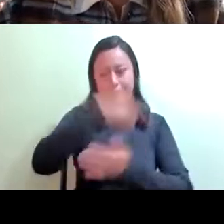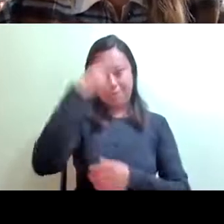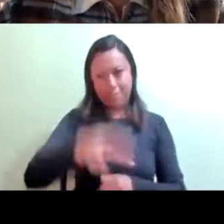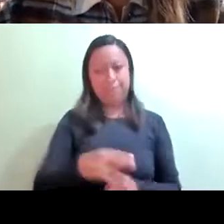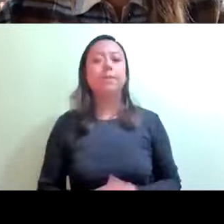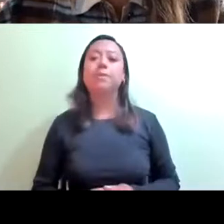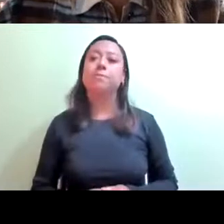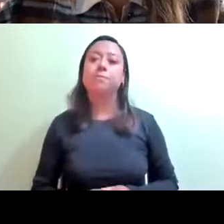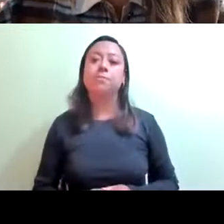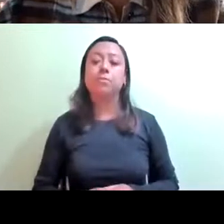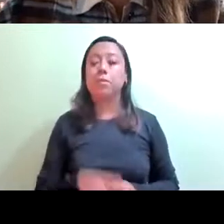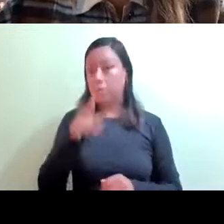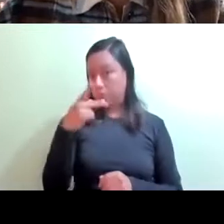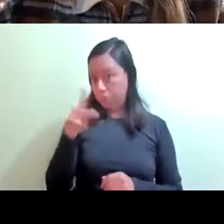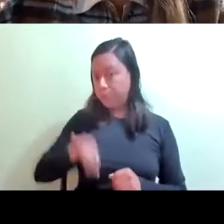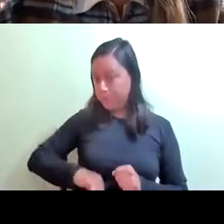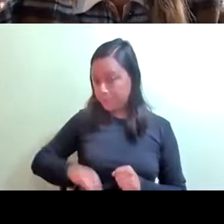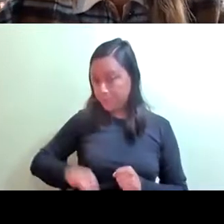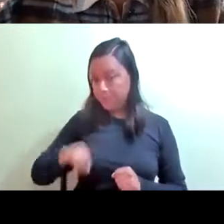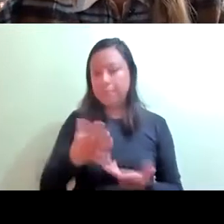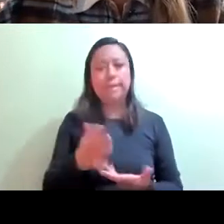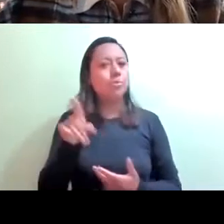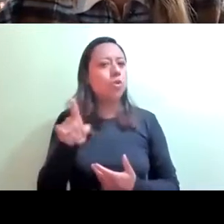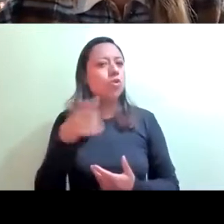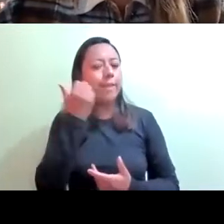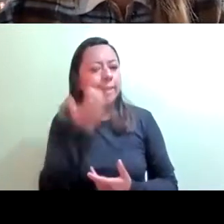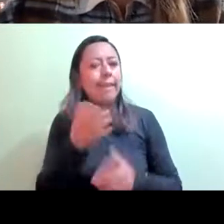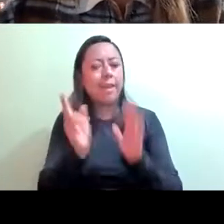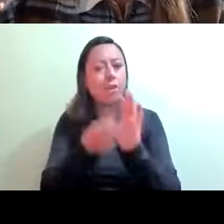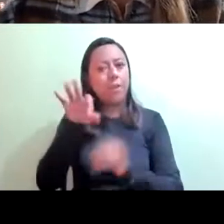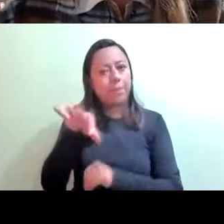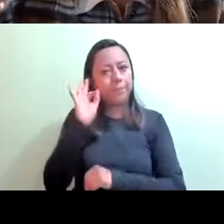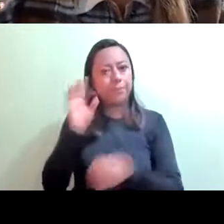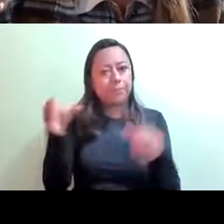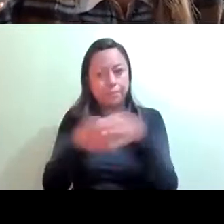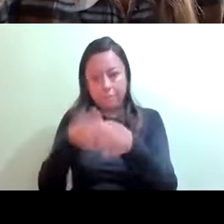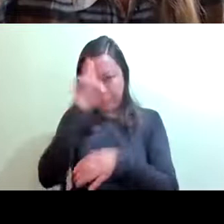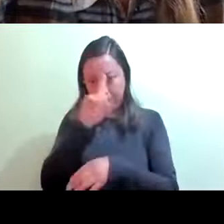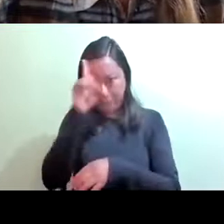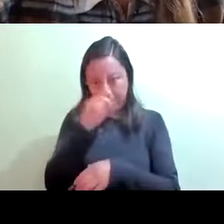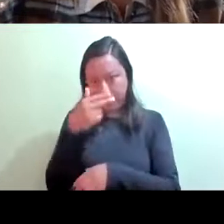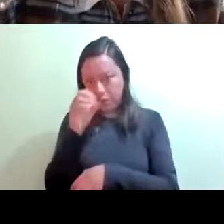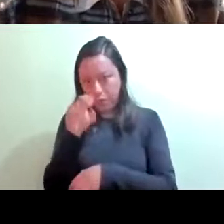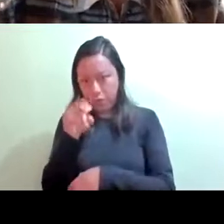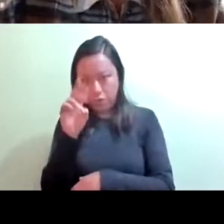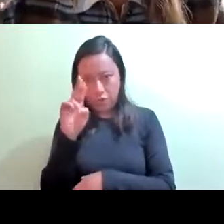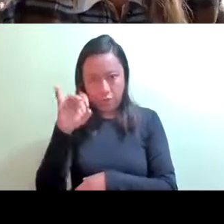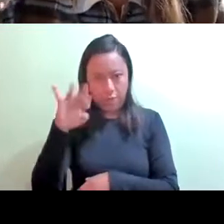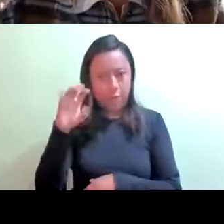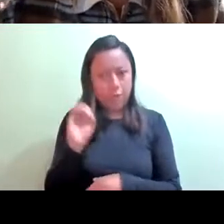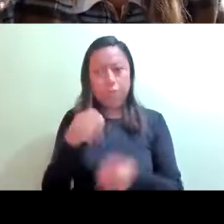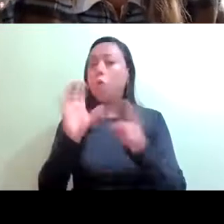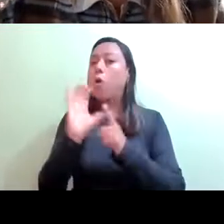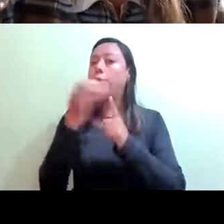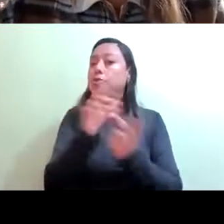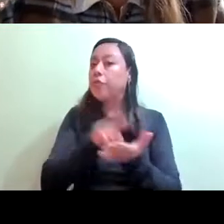todos. Ante su interés por la reelección en el cargo como consejero honorario de la Comisión de Derechos Humanos